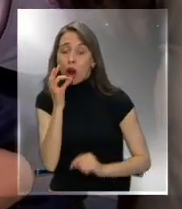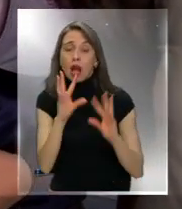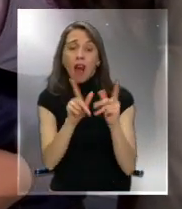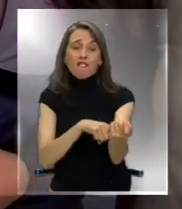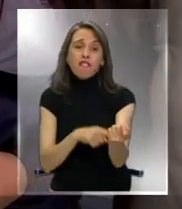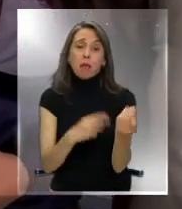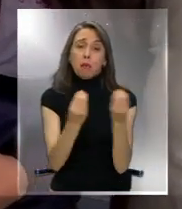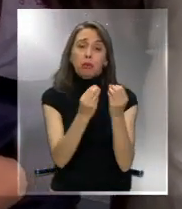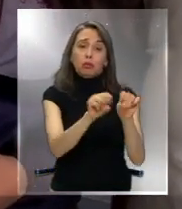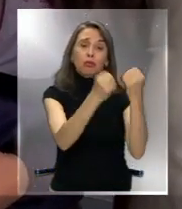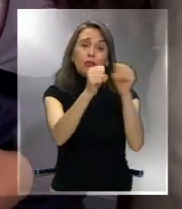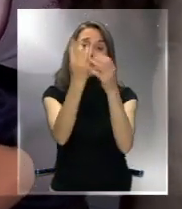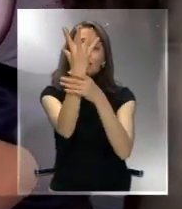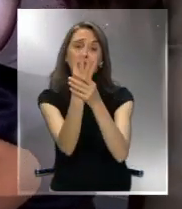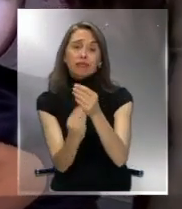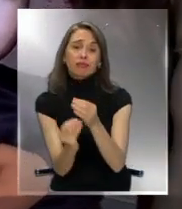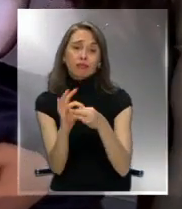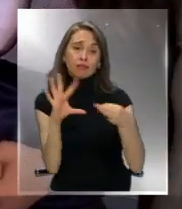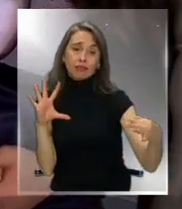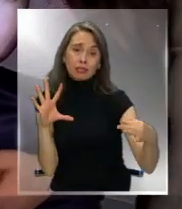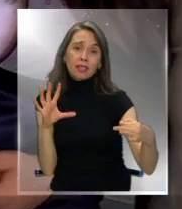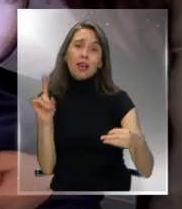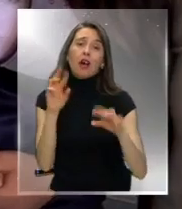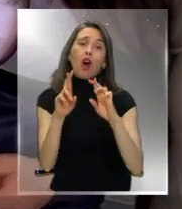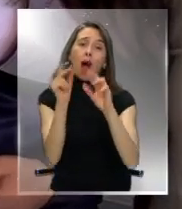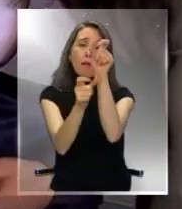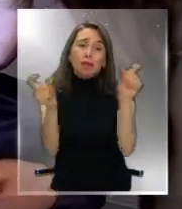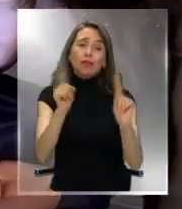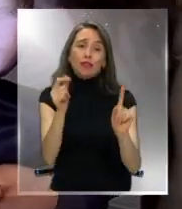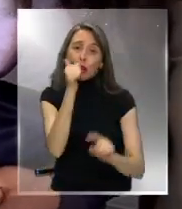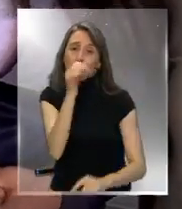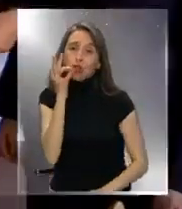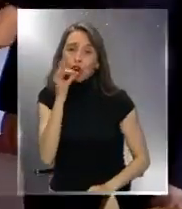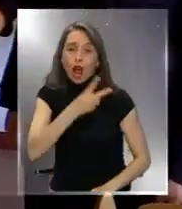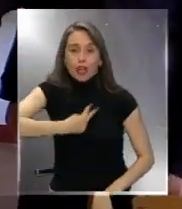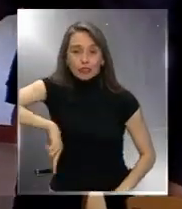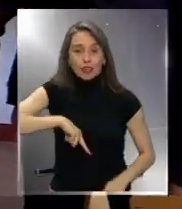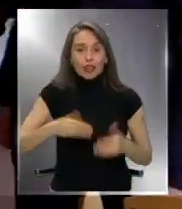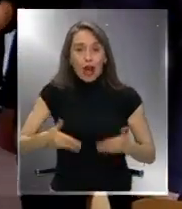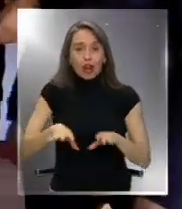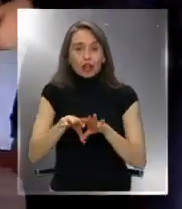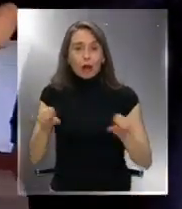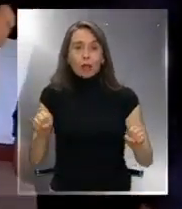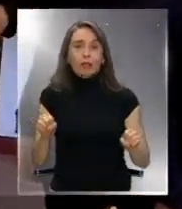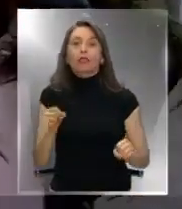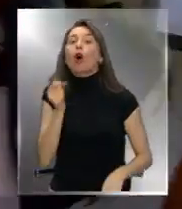ojalá nunca nadie lo hiciera. Y nuestro compromiso lo asumimos de hoy mismo. ¿Cuál es el